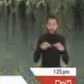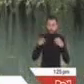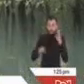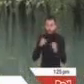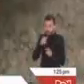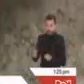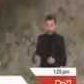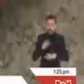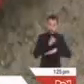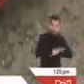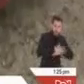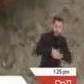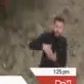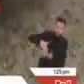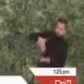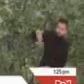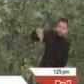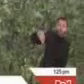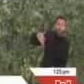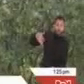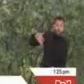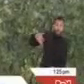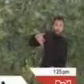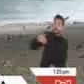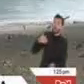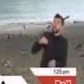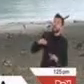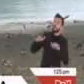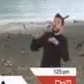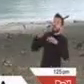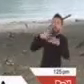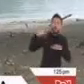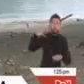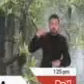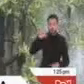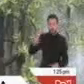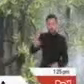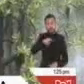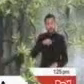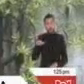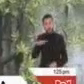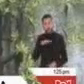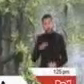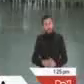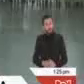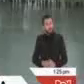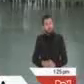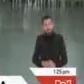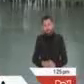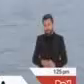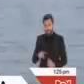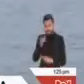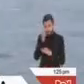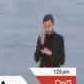los manglares, arrecifes, el vapor y las montañas. De nuevo, un paisaje al que tampoco le hacen justicia los videos de una cámara de televisión. En